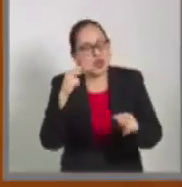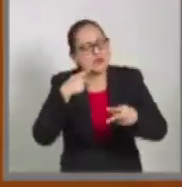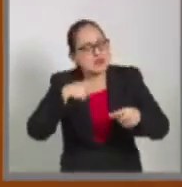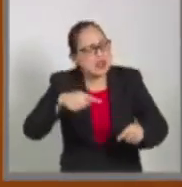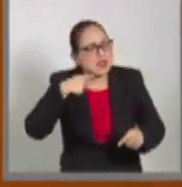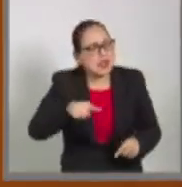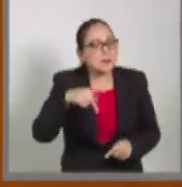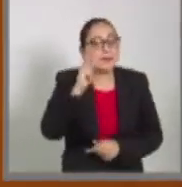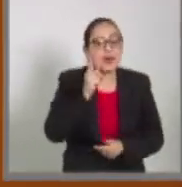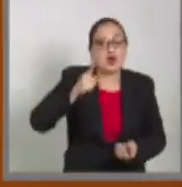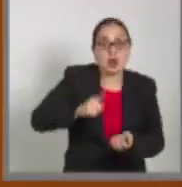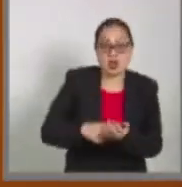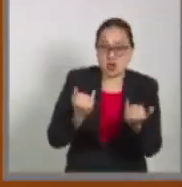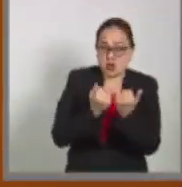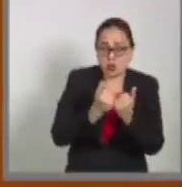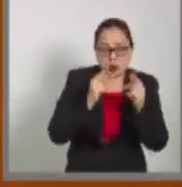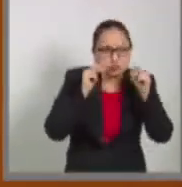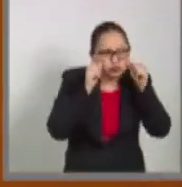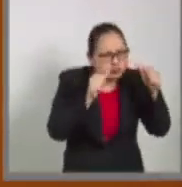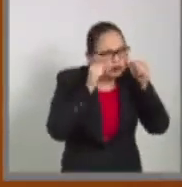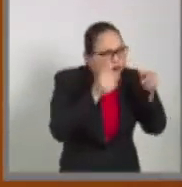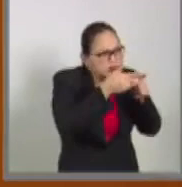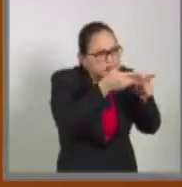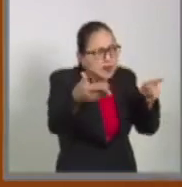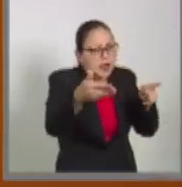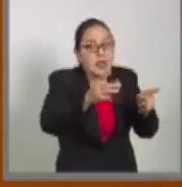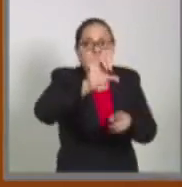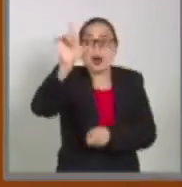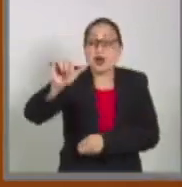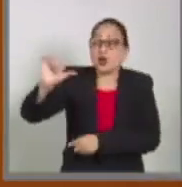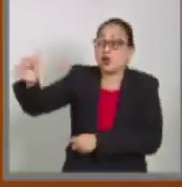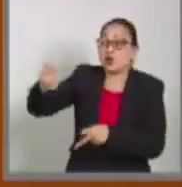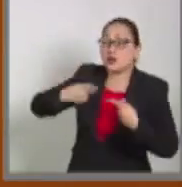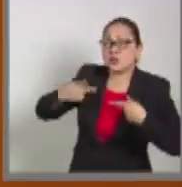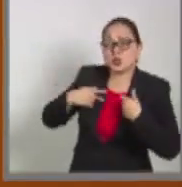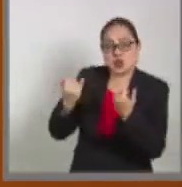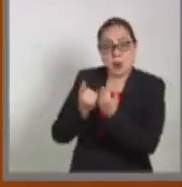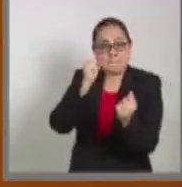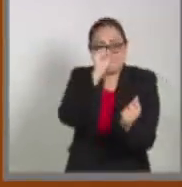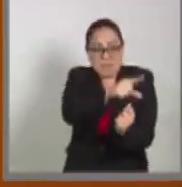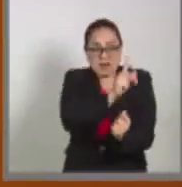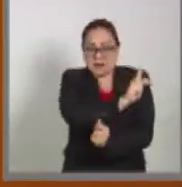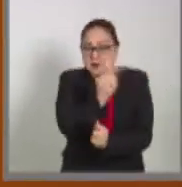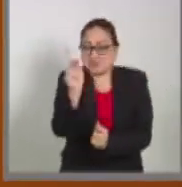parece existir el mismo interés cuando el mismo delito,